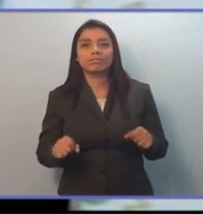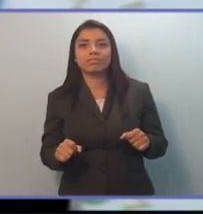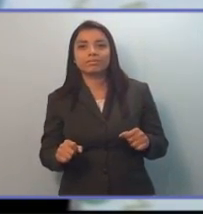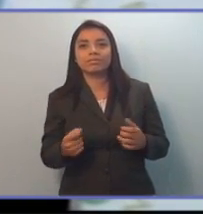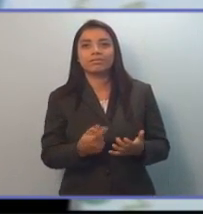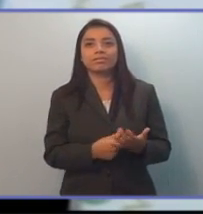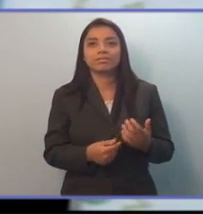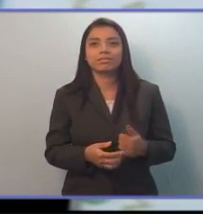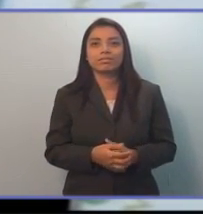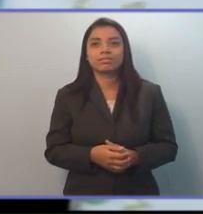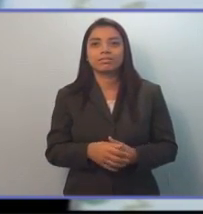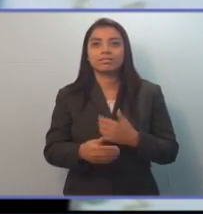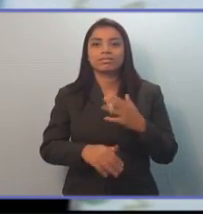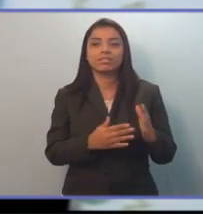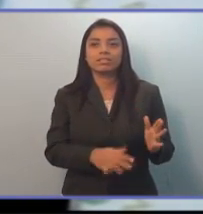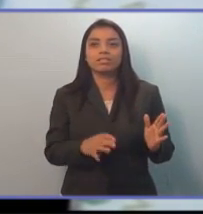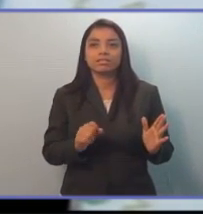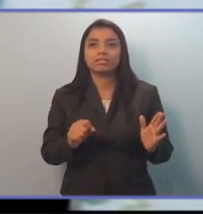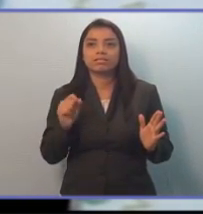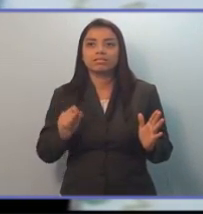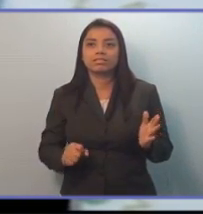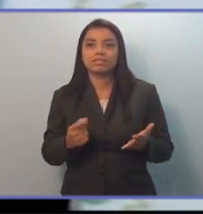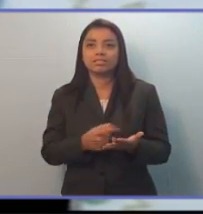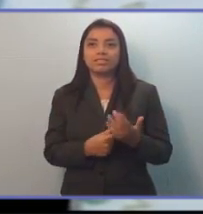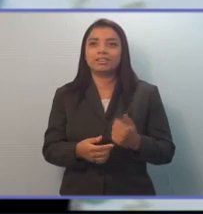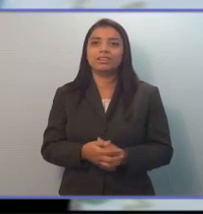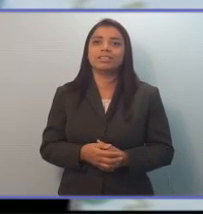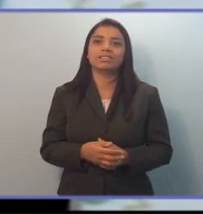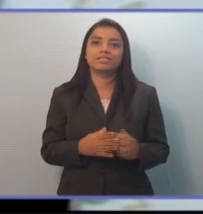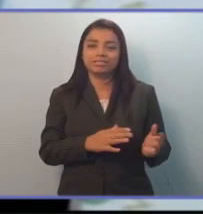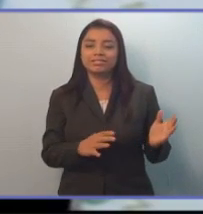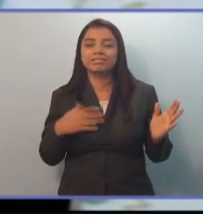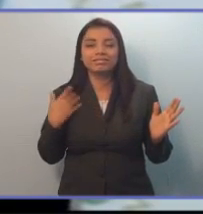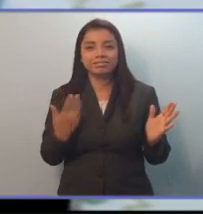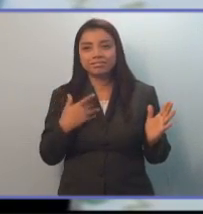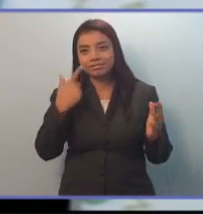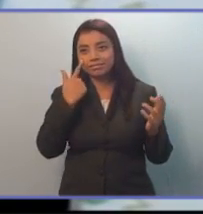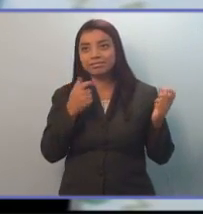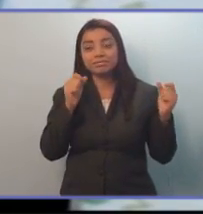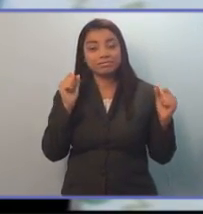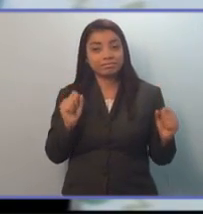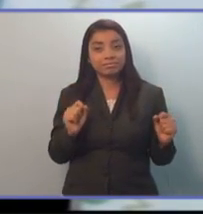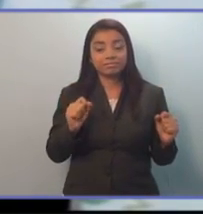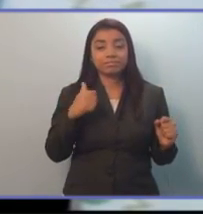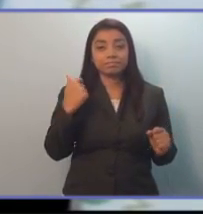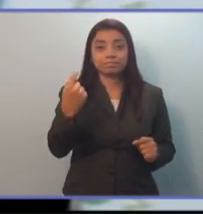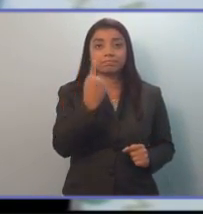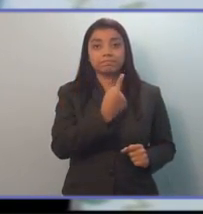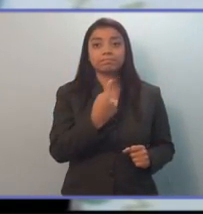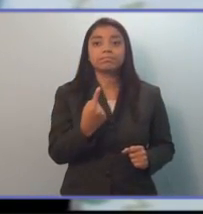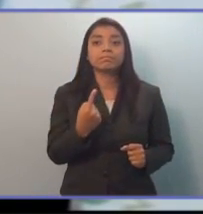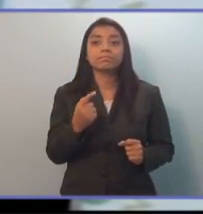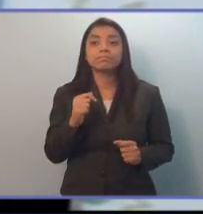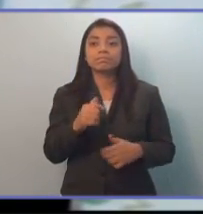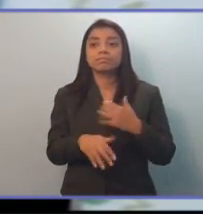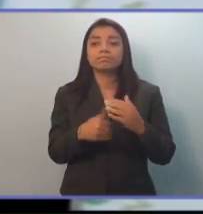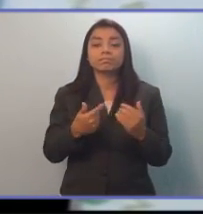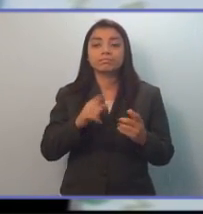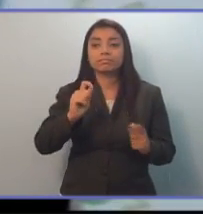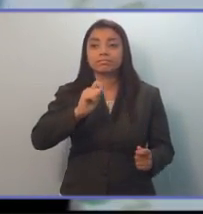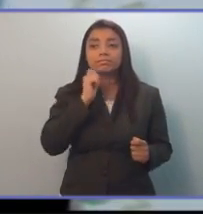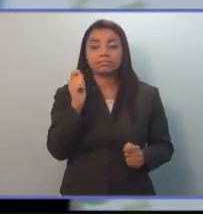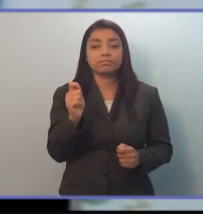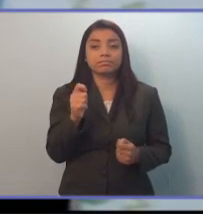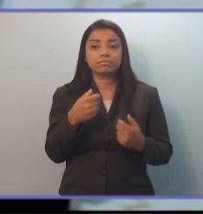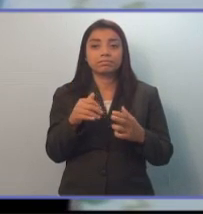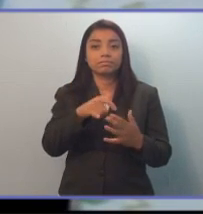fue confirmada también por el Tribunal del Servicio Civil. Entonces, a raíz de esa destitución, esta persona procede a hacer esas denuncias, las cuales